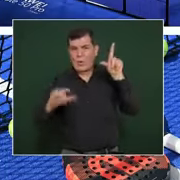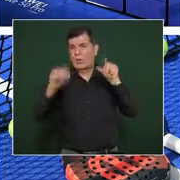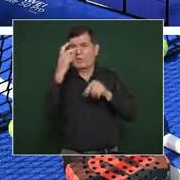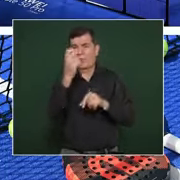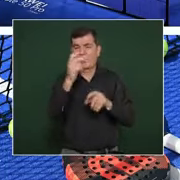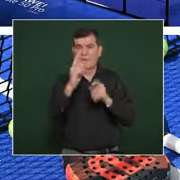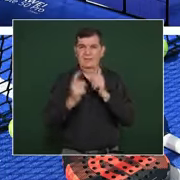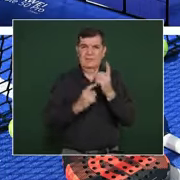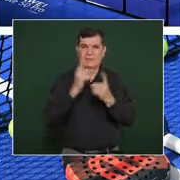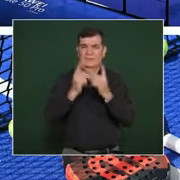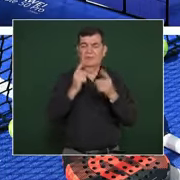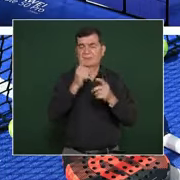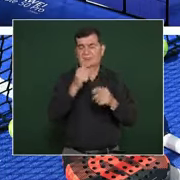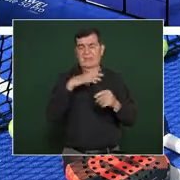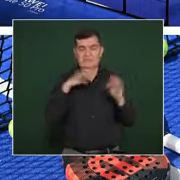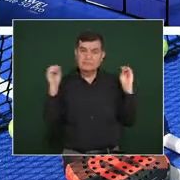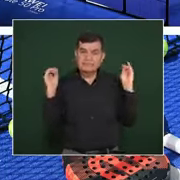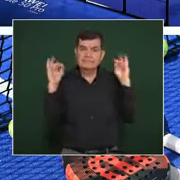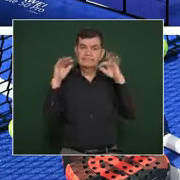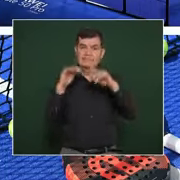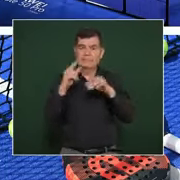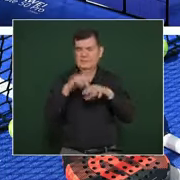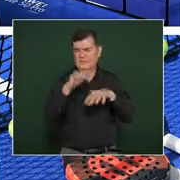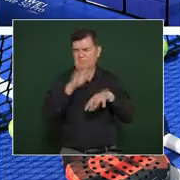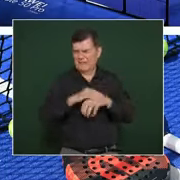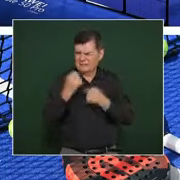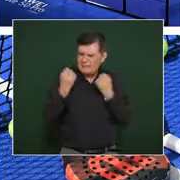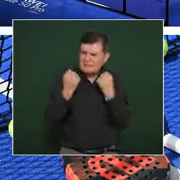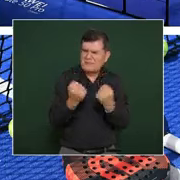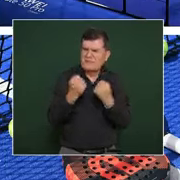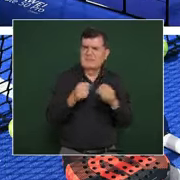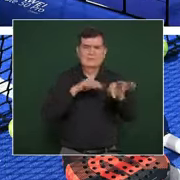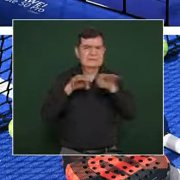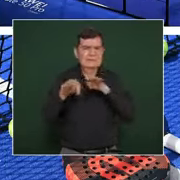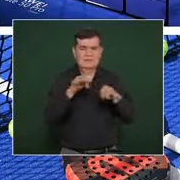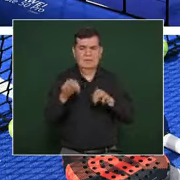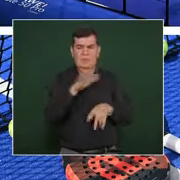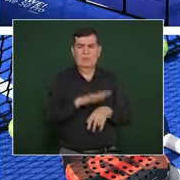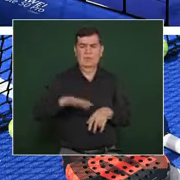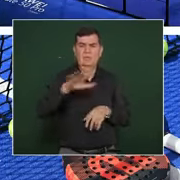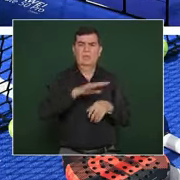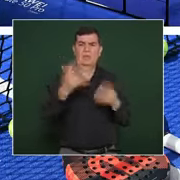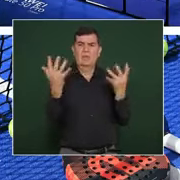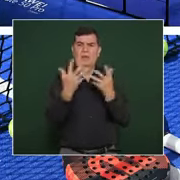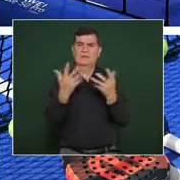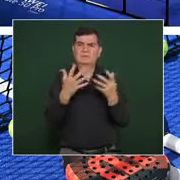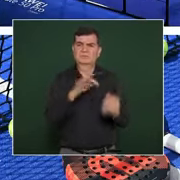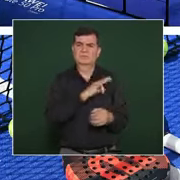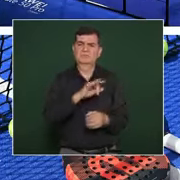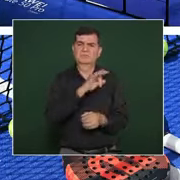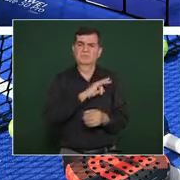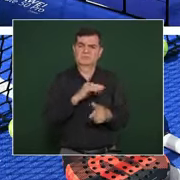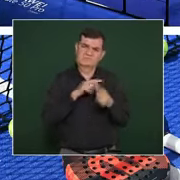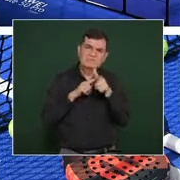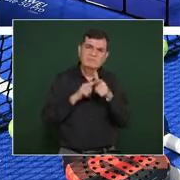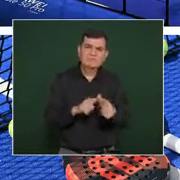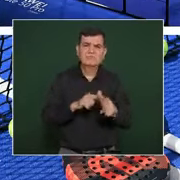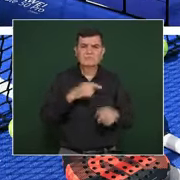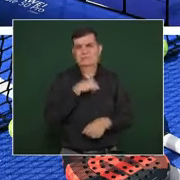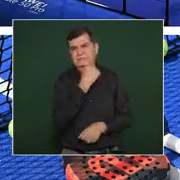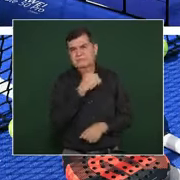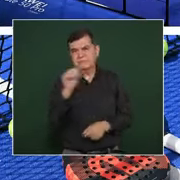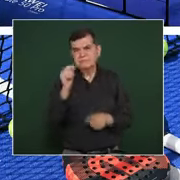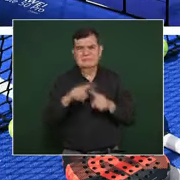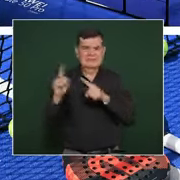este deporte. Ahí, pues, reconocemos el impulso de todos los que han hecho posible mantener estos grandes